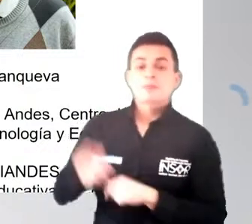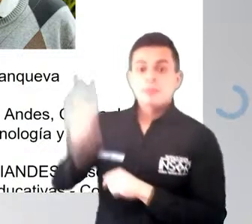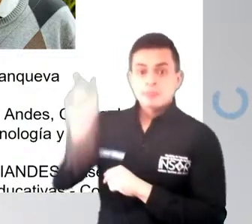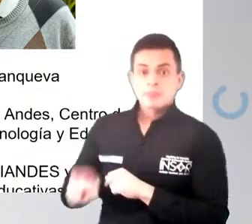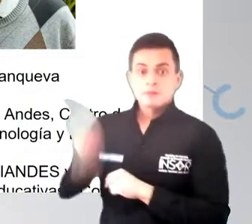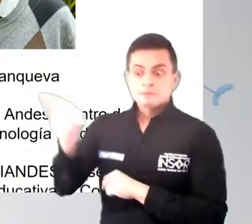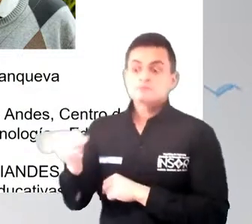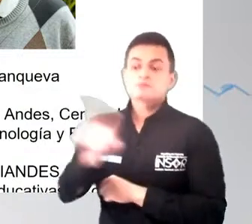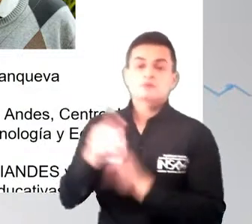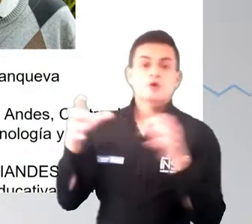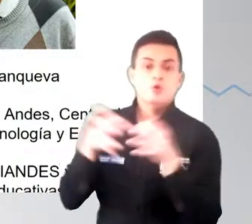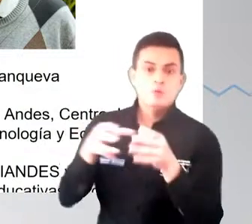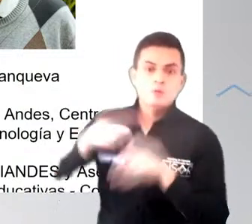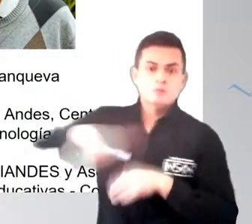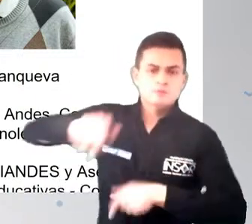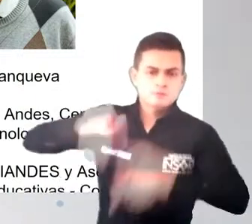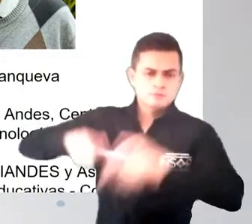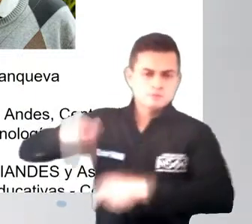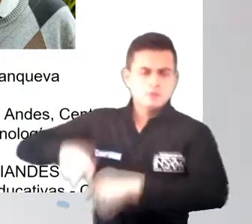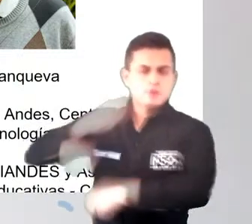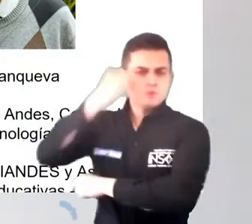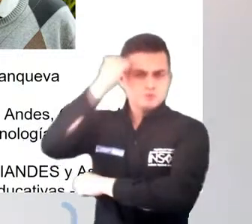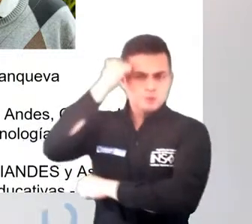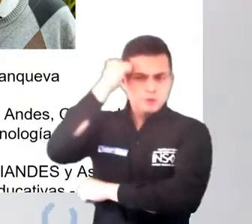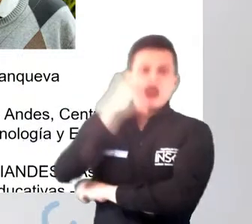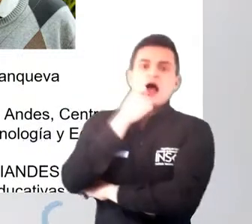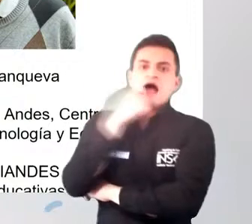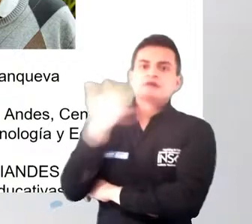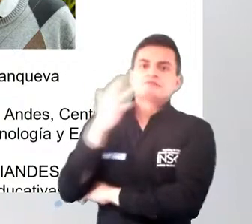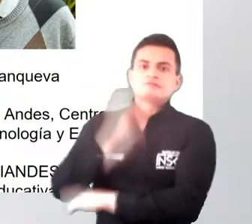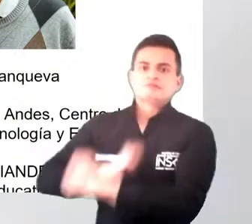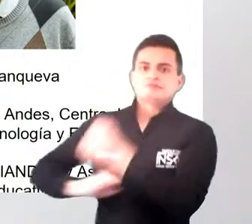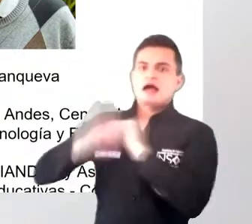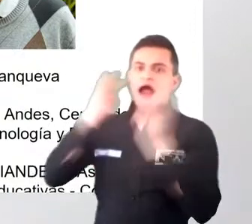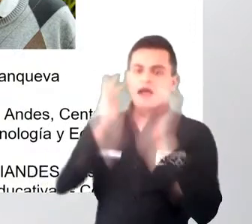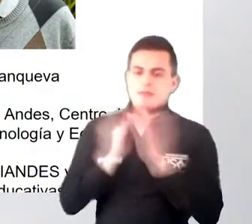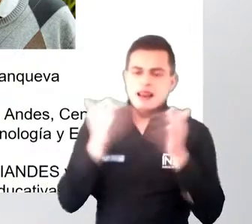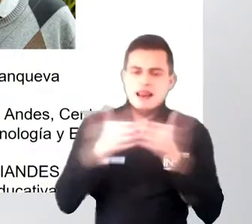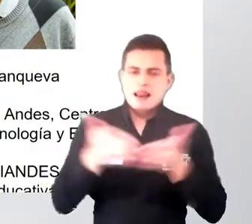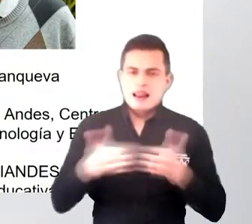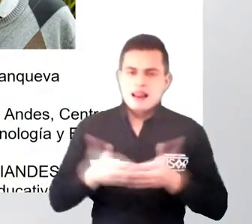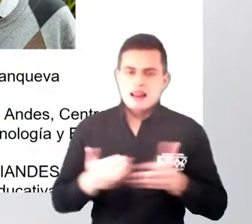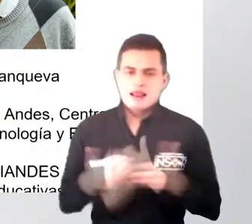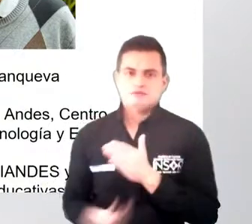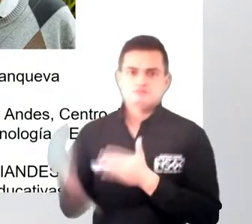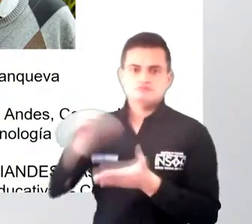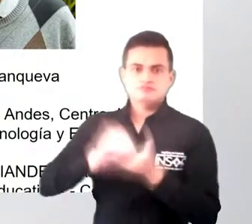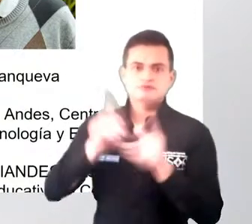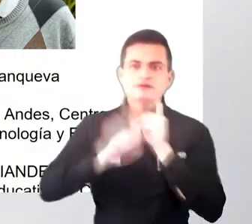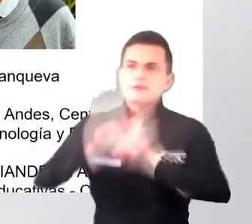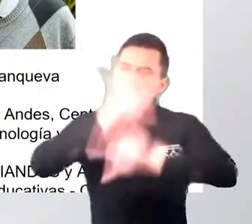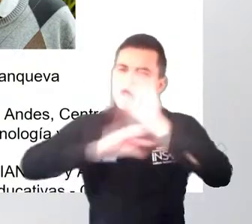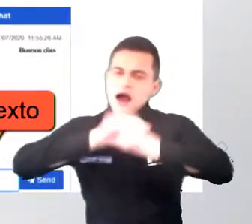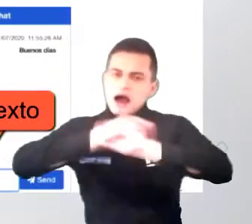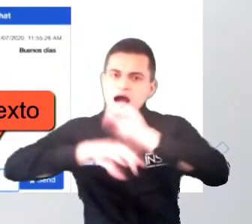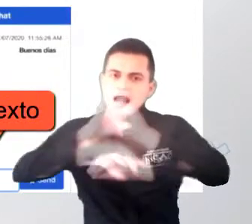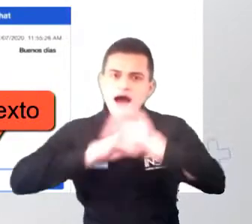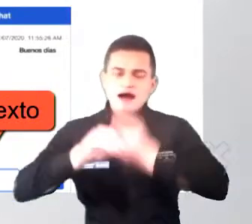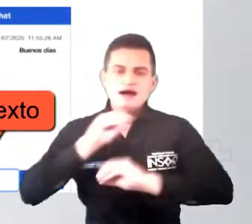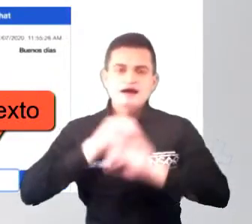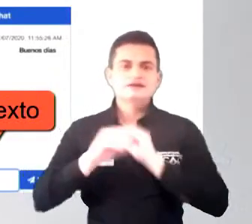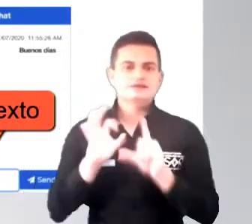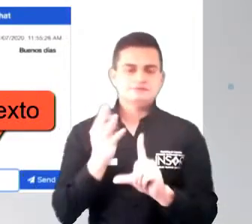ayudaron a tener un número especial sobre Blended Learning. Lo interactivo de esta